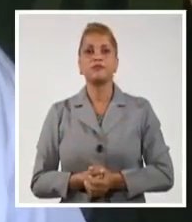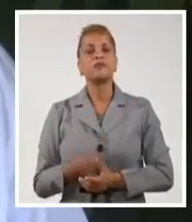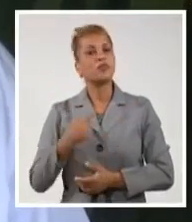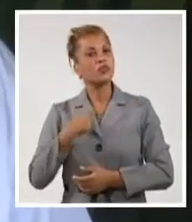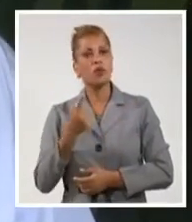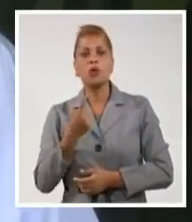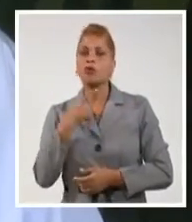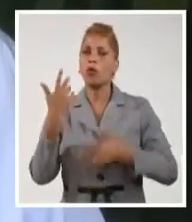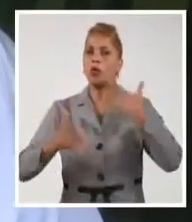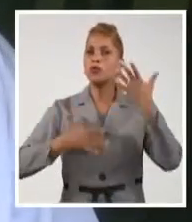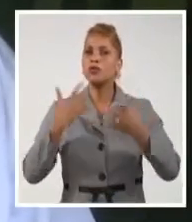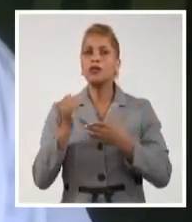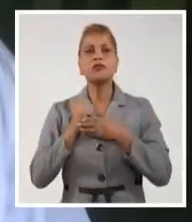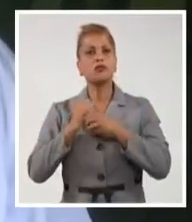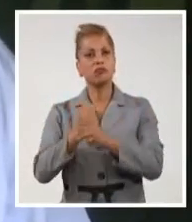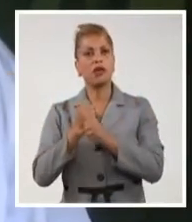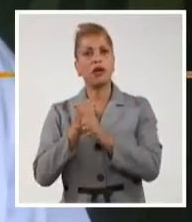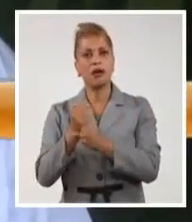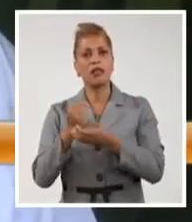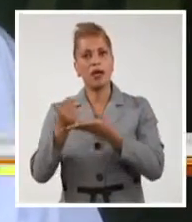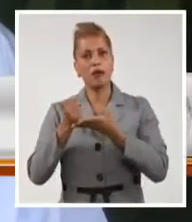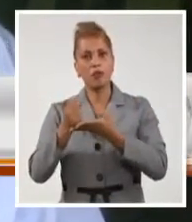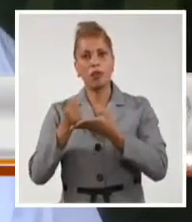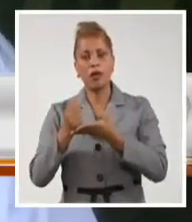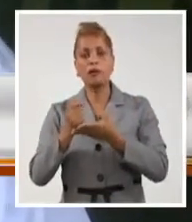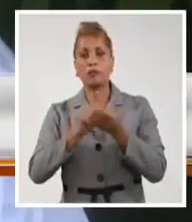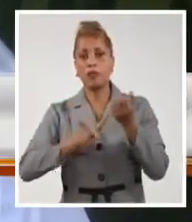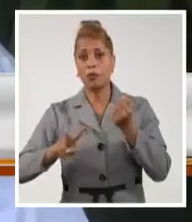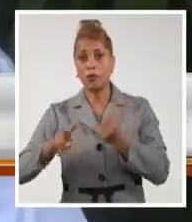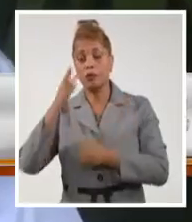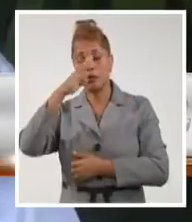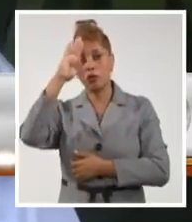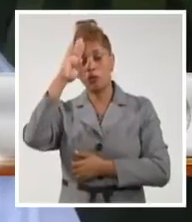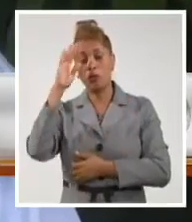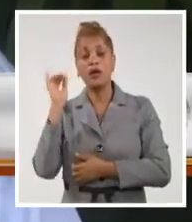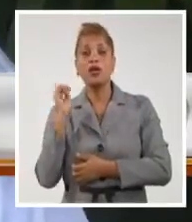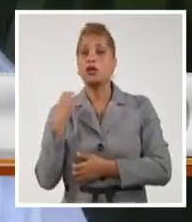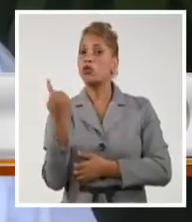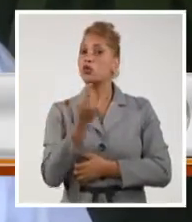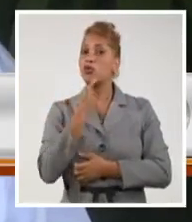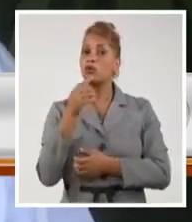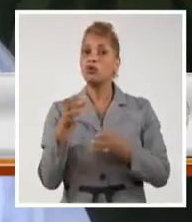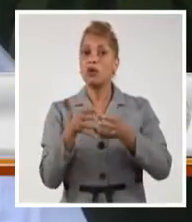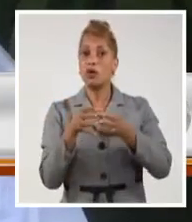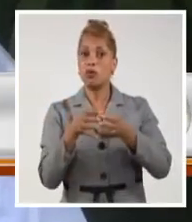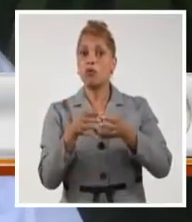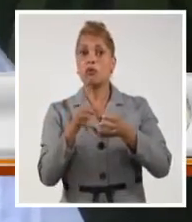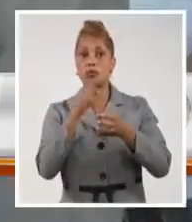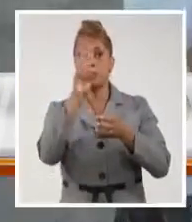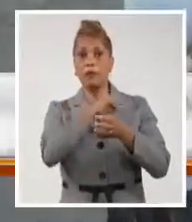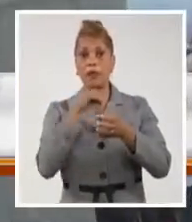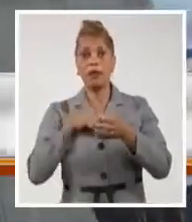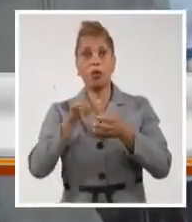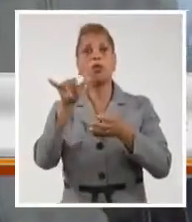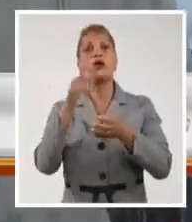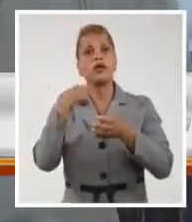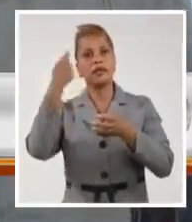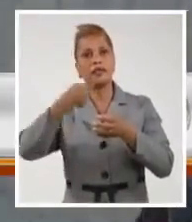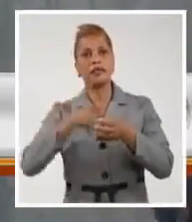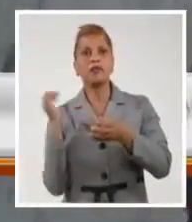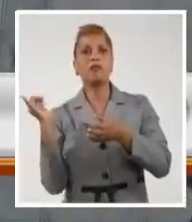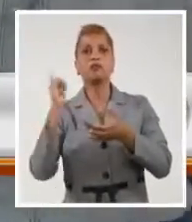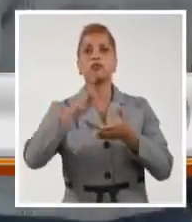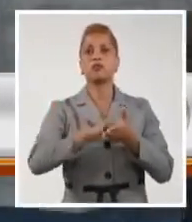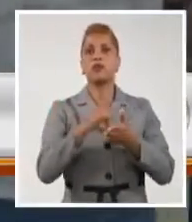por Cuba, que estábamos cumpliendo misión en Venezuela y vinimos la brigada Henry para acá y tomamos la decisión de venir a salvar al pueblo de Cuba. En